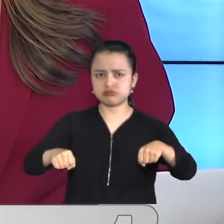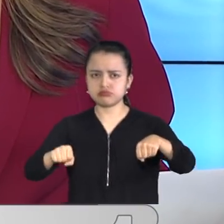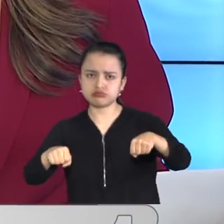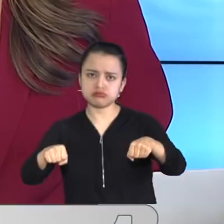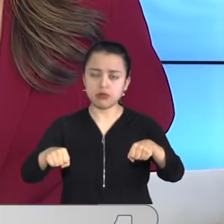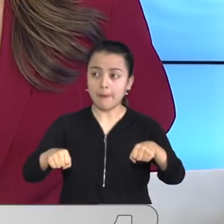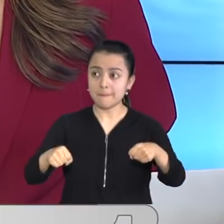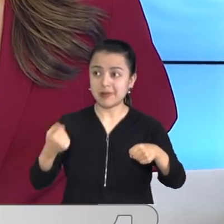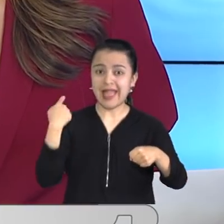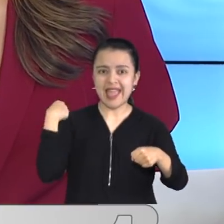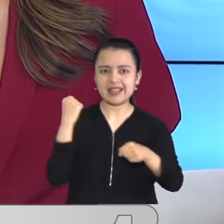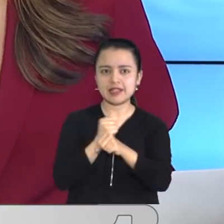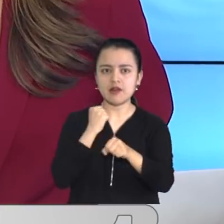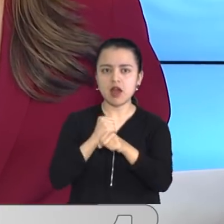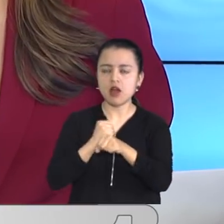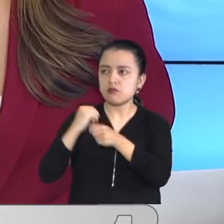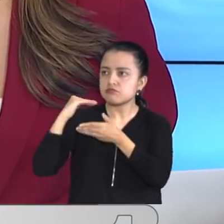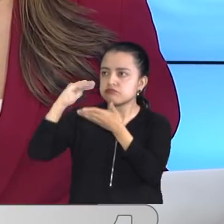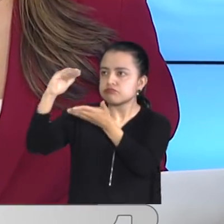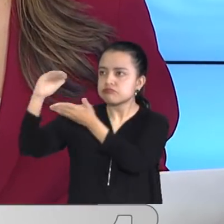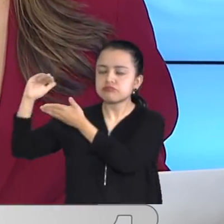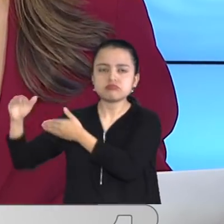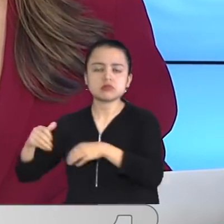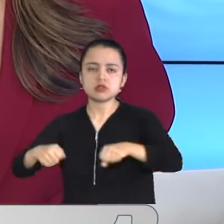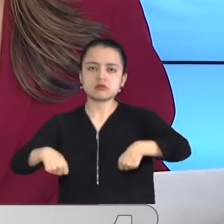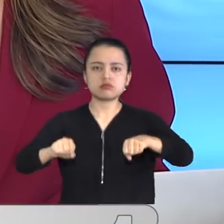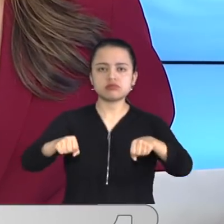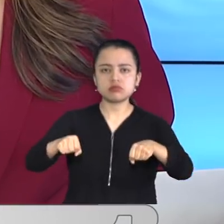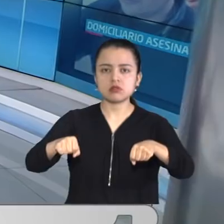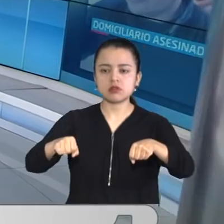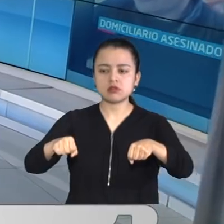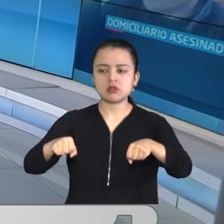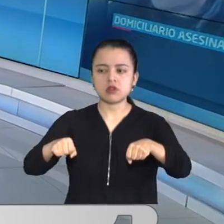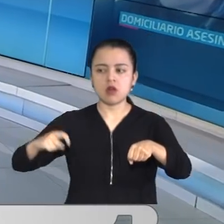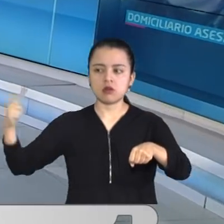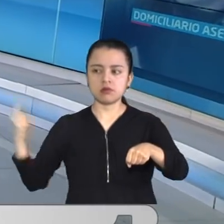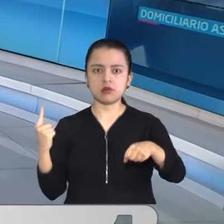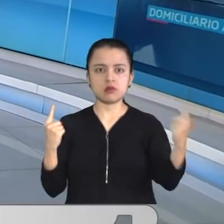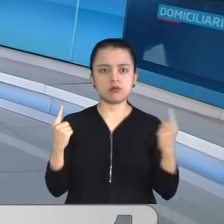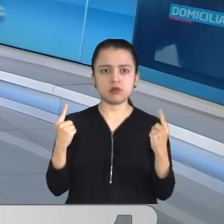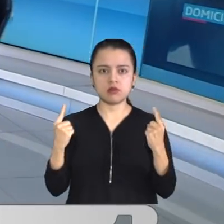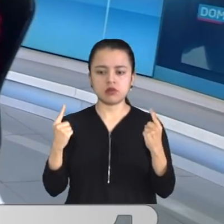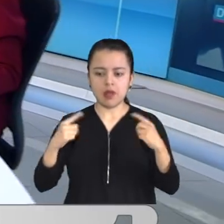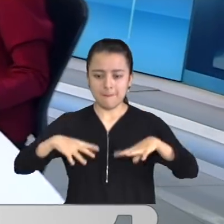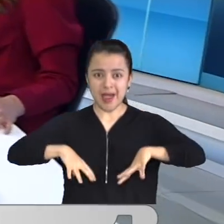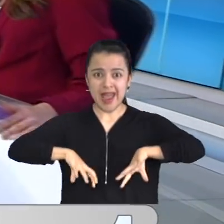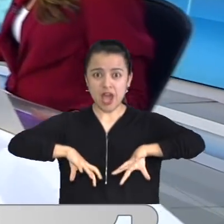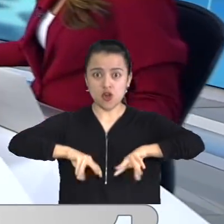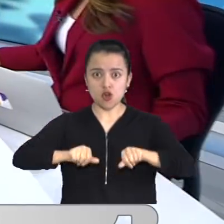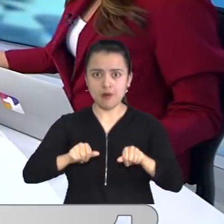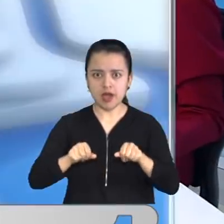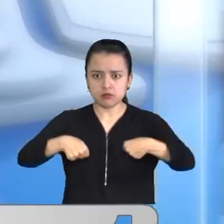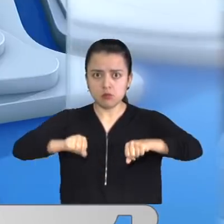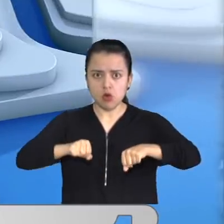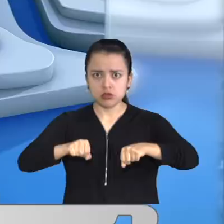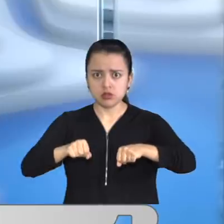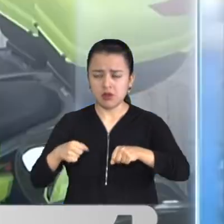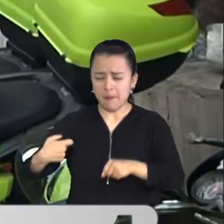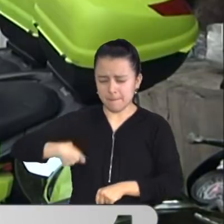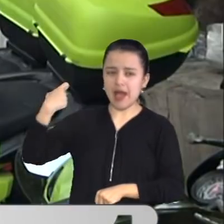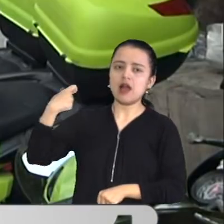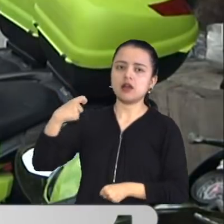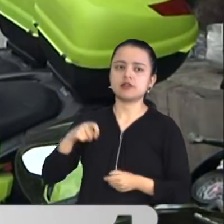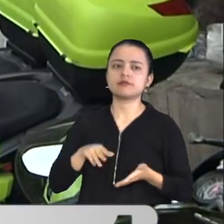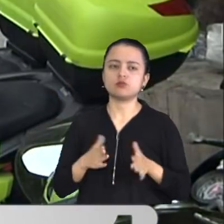los delincuentes huyeron con el vehículo con rumbo desconocido. Jorge Castro se encuentra con la familia de la víctima. Jorge, muy buenos días.